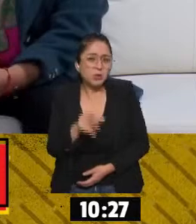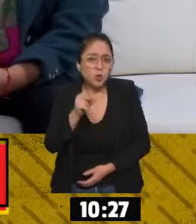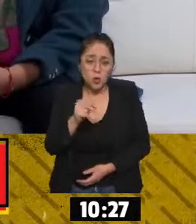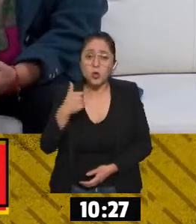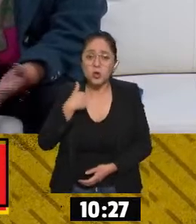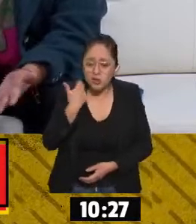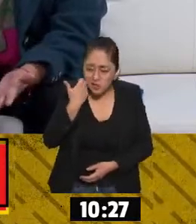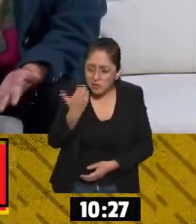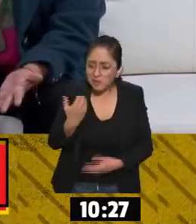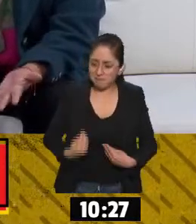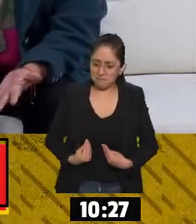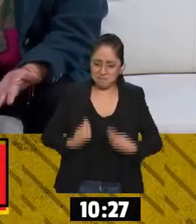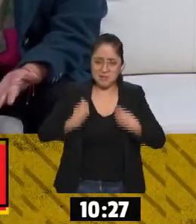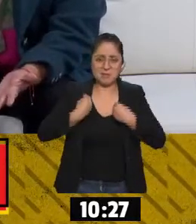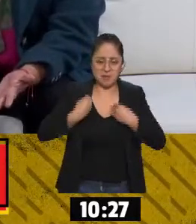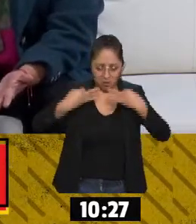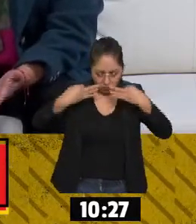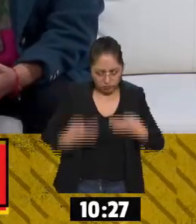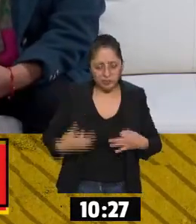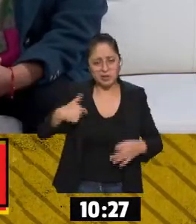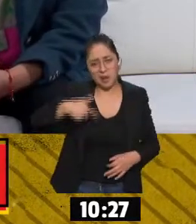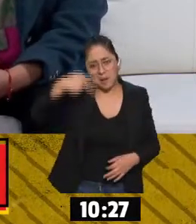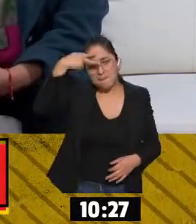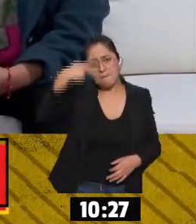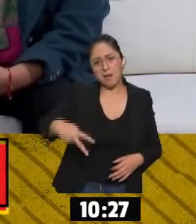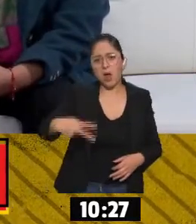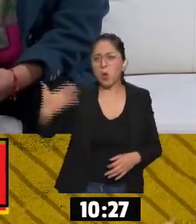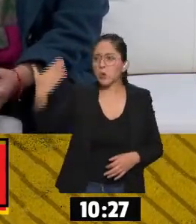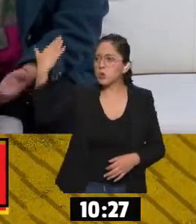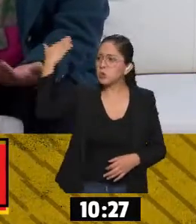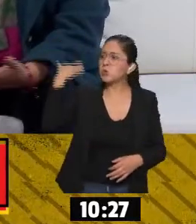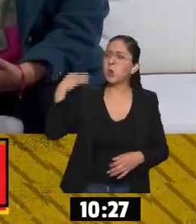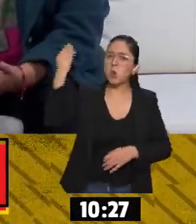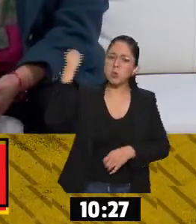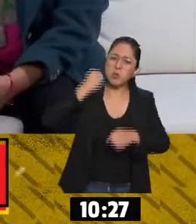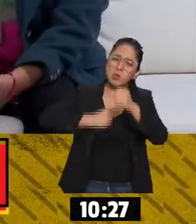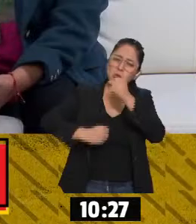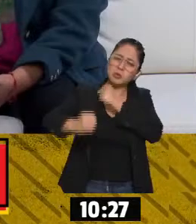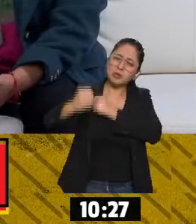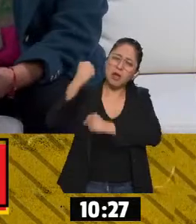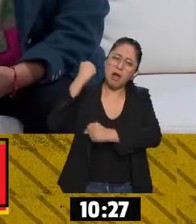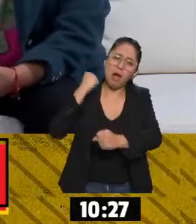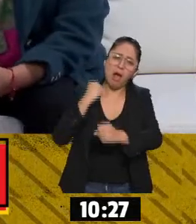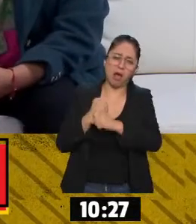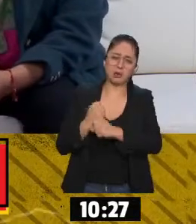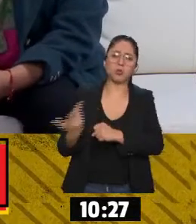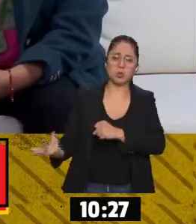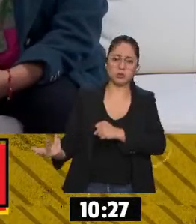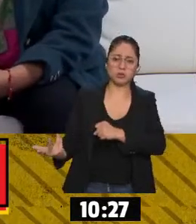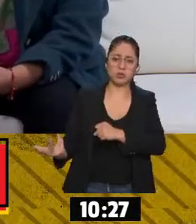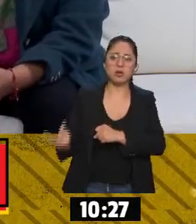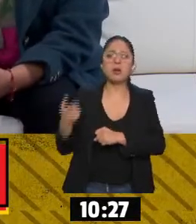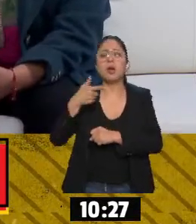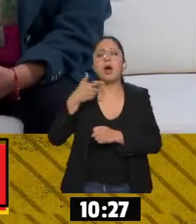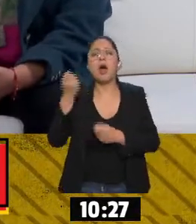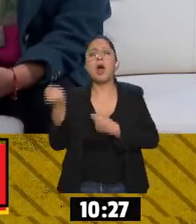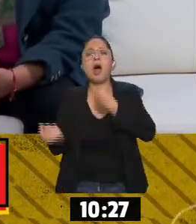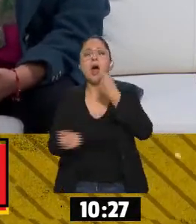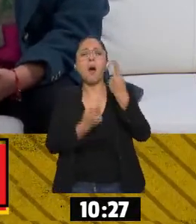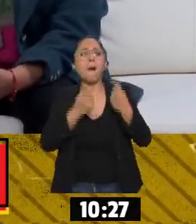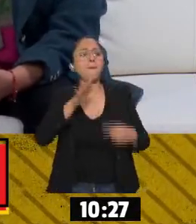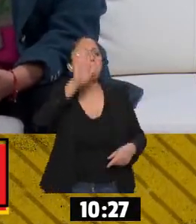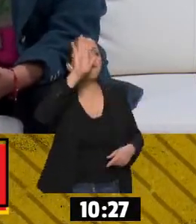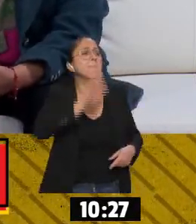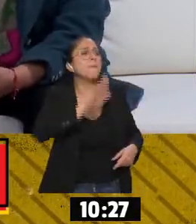territorios. México es nuestro territorio ancestral. Estamos aquí y coincido, ¿no? Parecemos